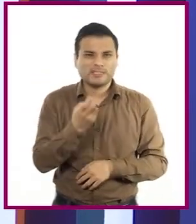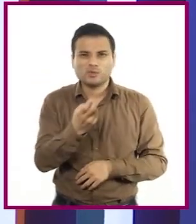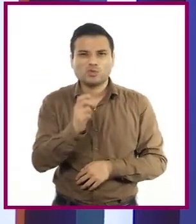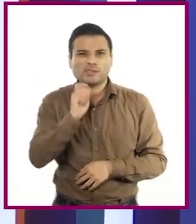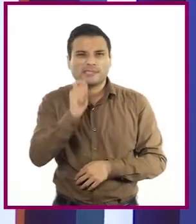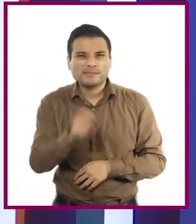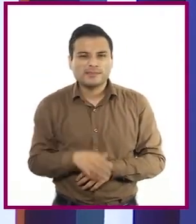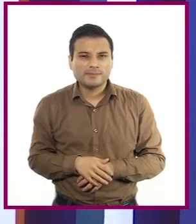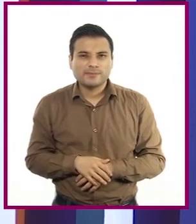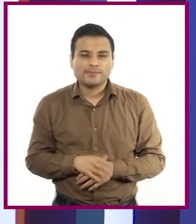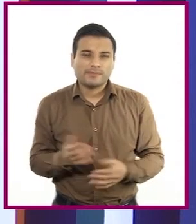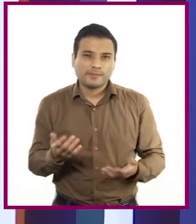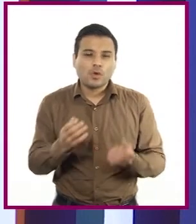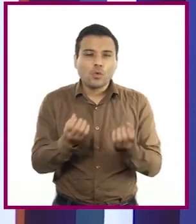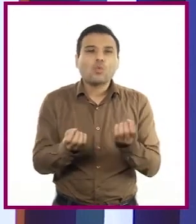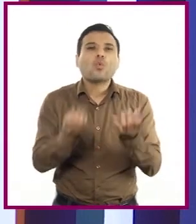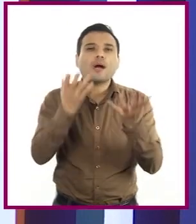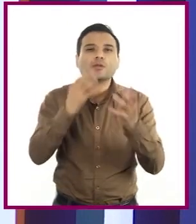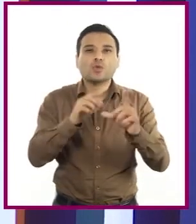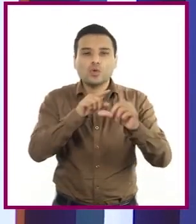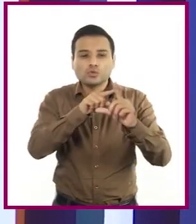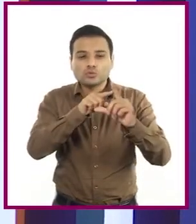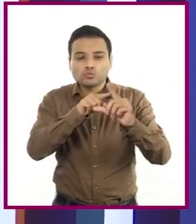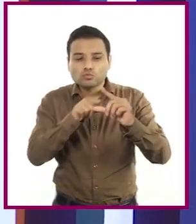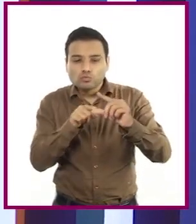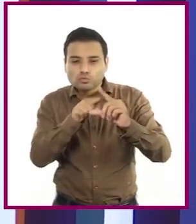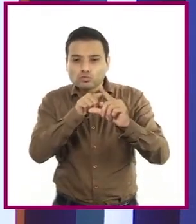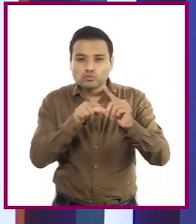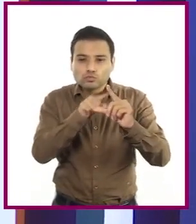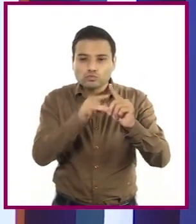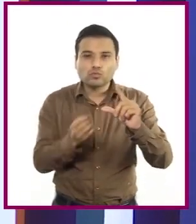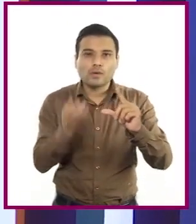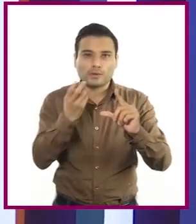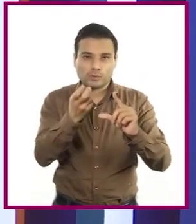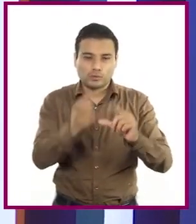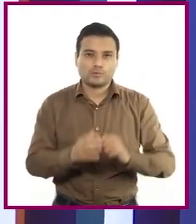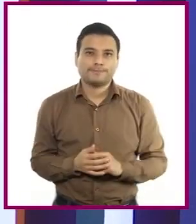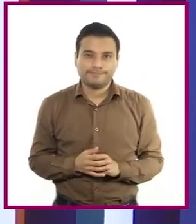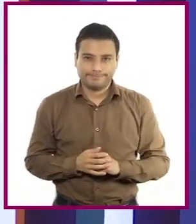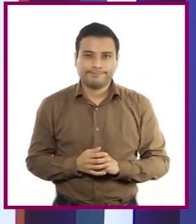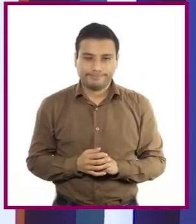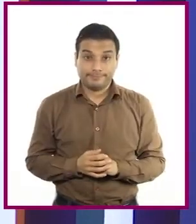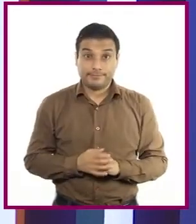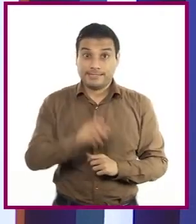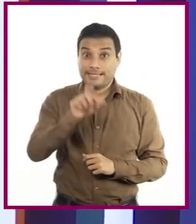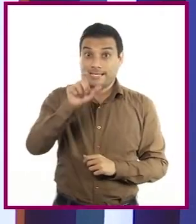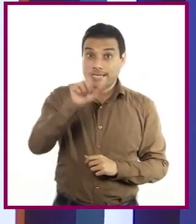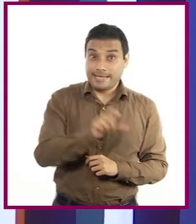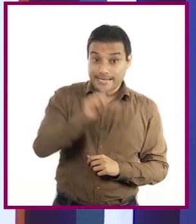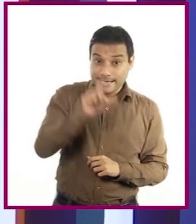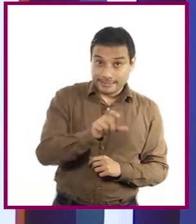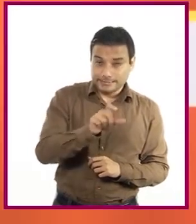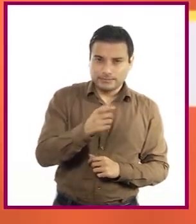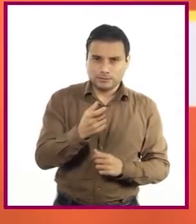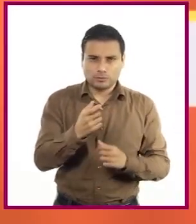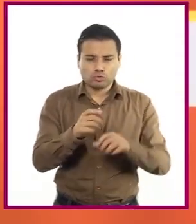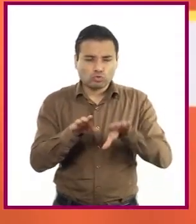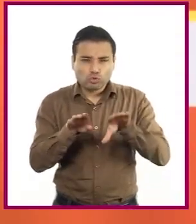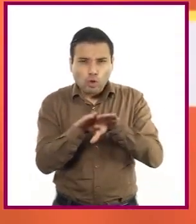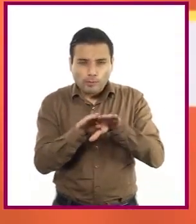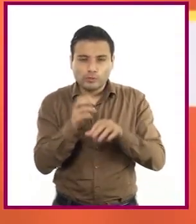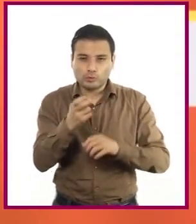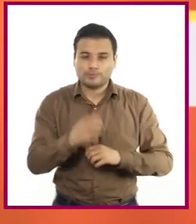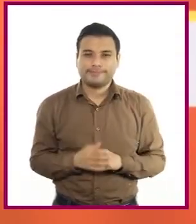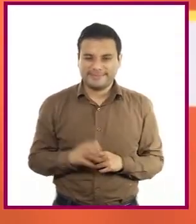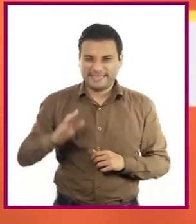la inclinación, es decir, está relacionada con el ángulo que se forma entre el eje X y dicha recta. Con los